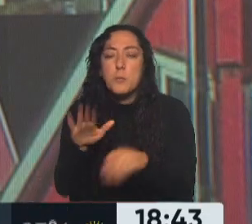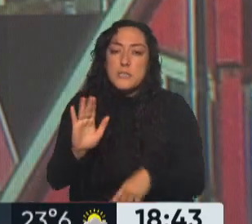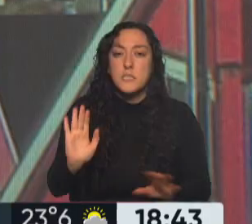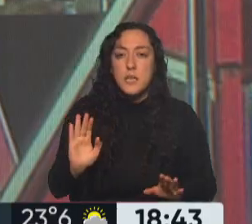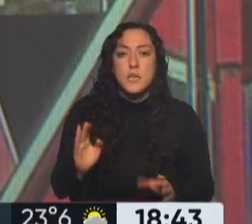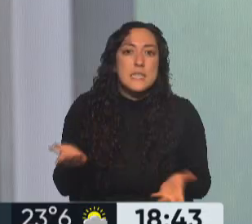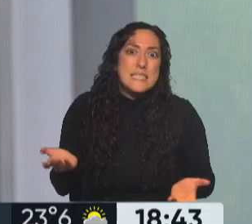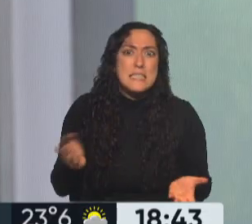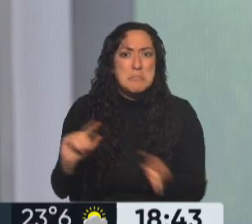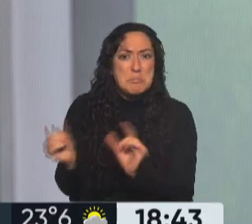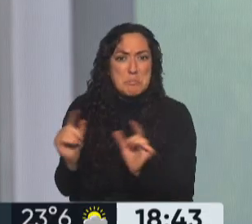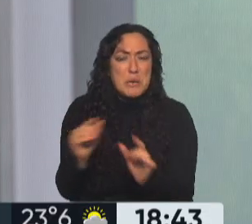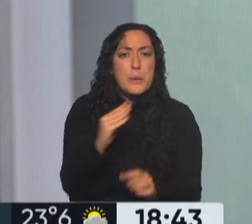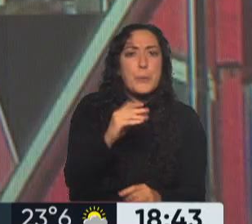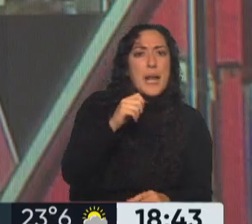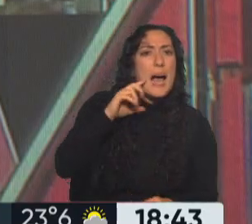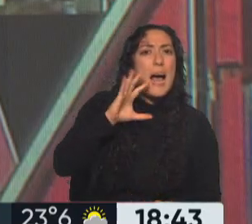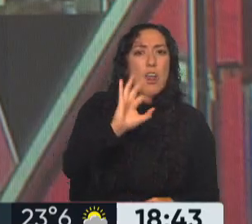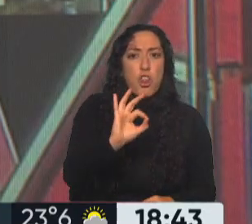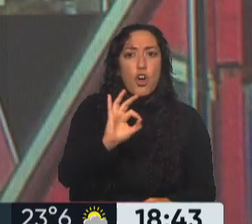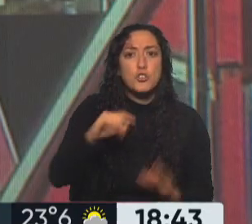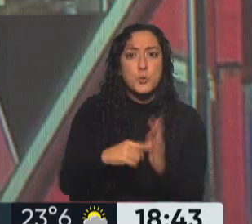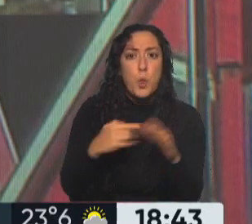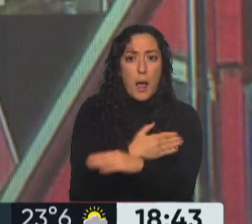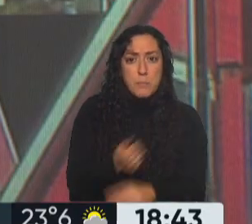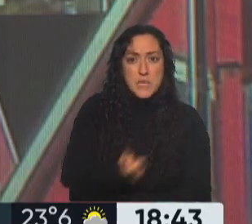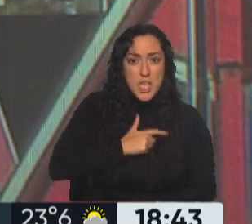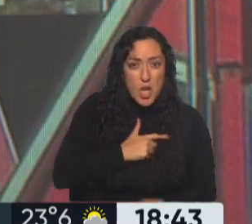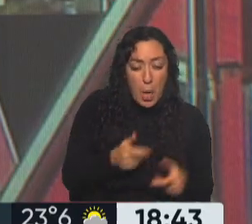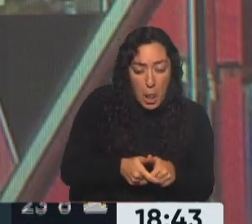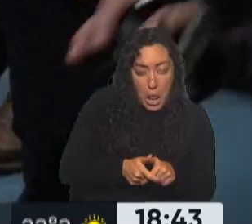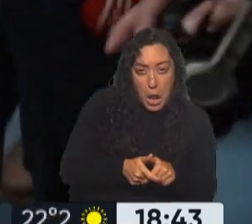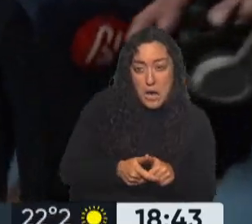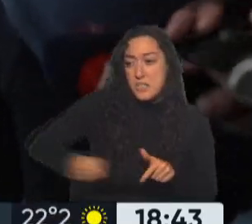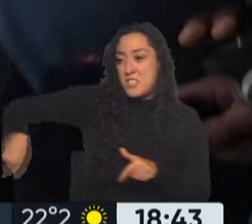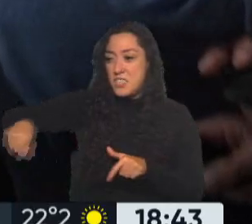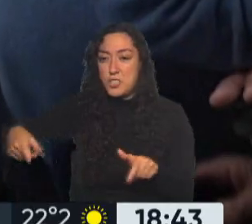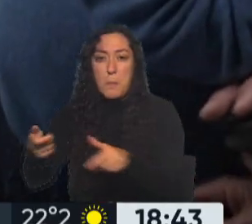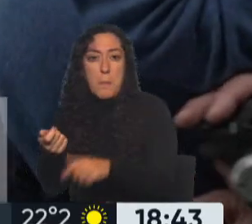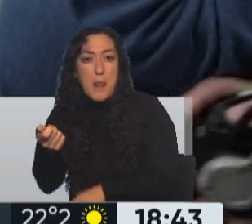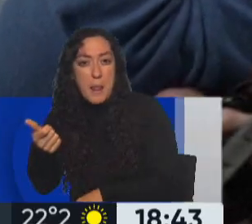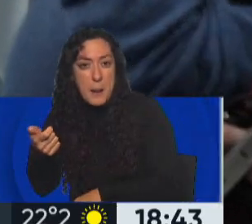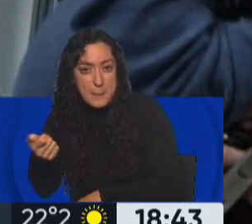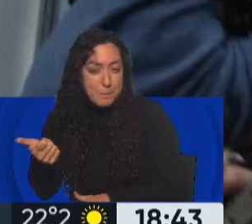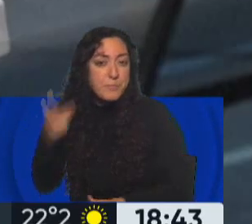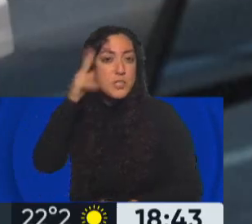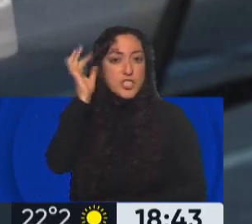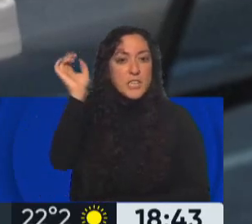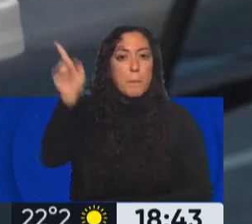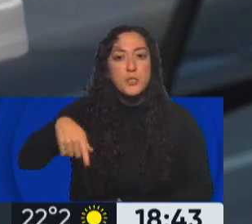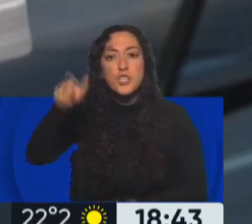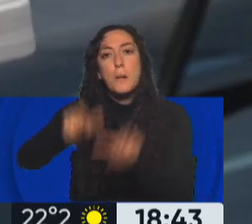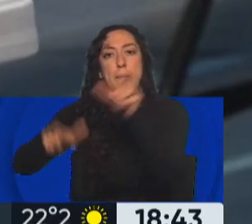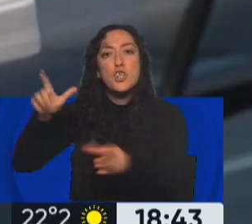Unos miles más de Bragado, mira, de la ciudad de donde soy. Es Correcto. una población, por supuesto, muy pequeña, porque recordemos que casi el 80% de